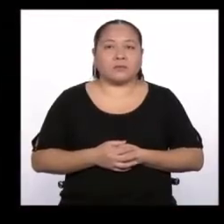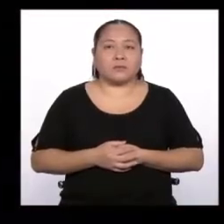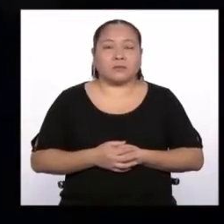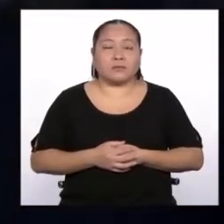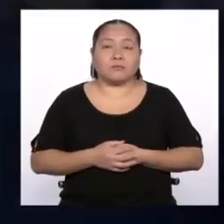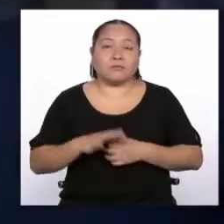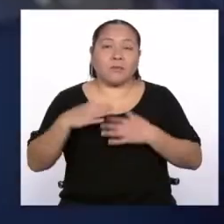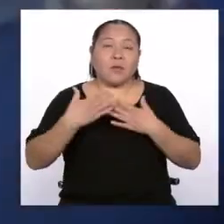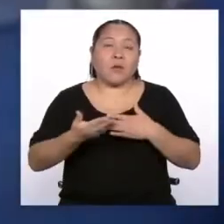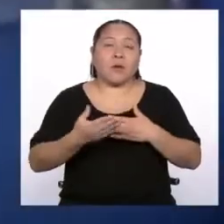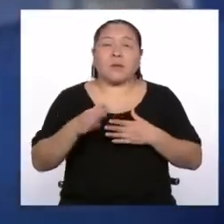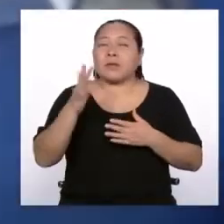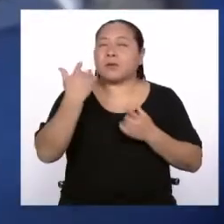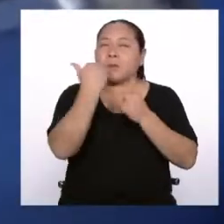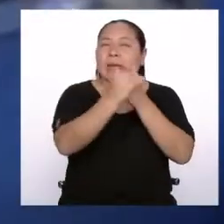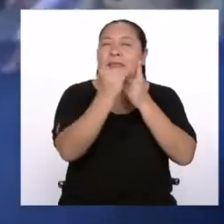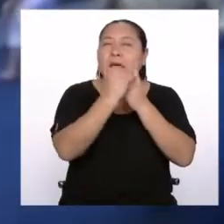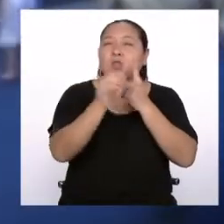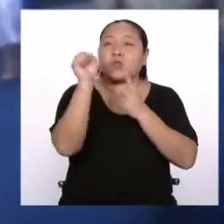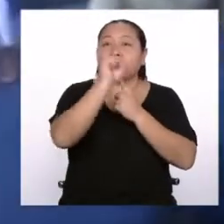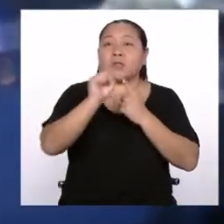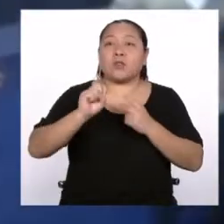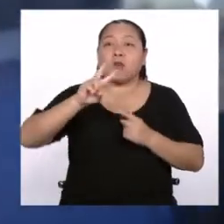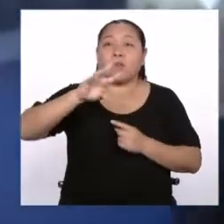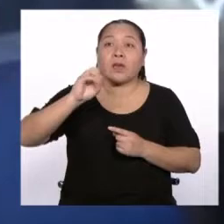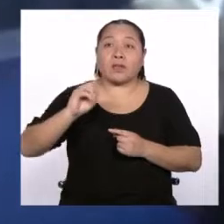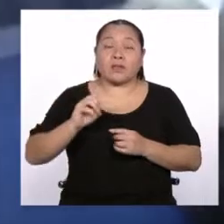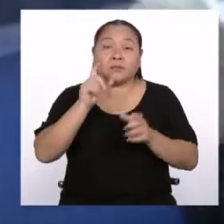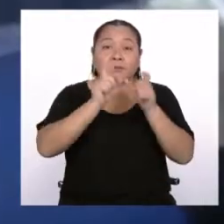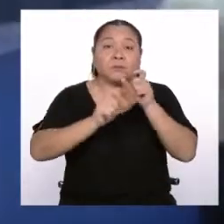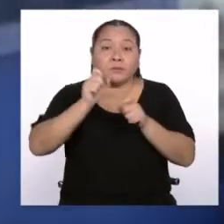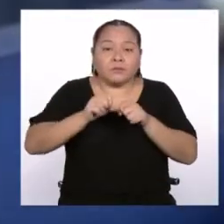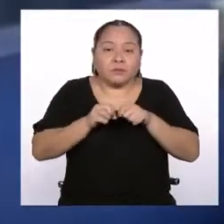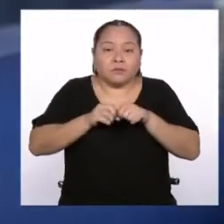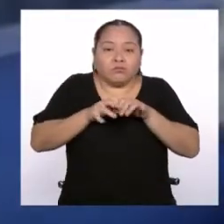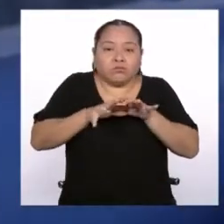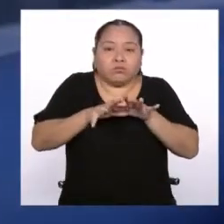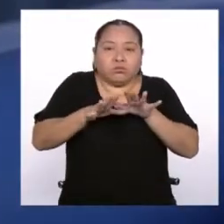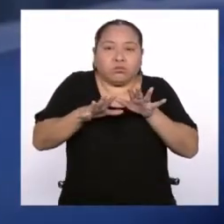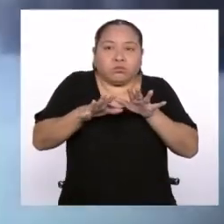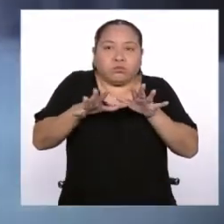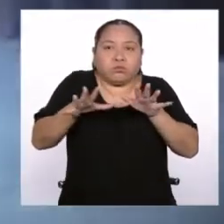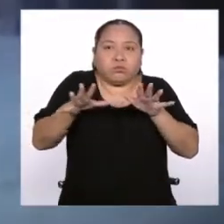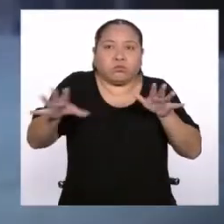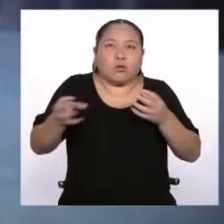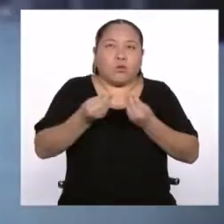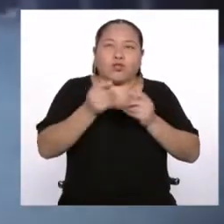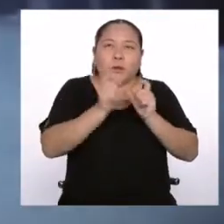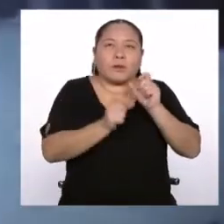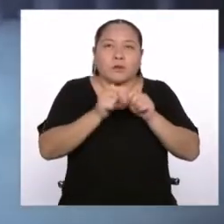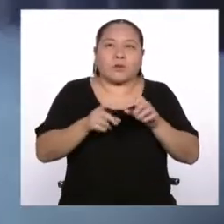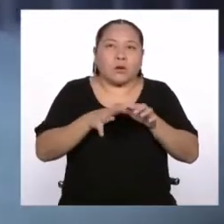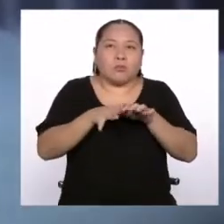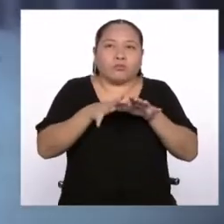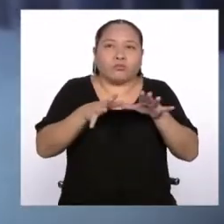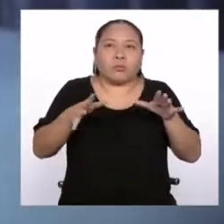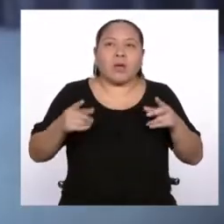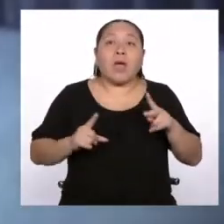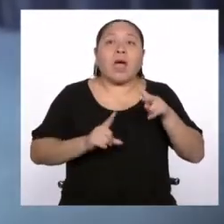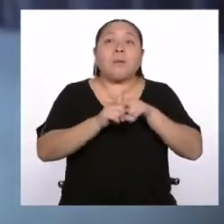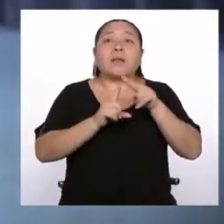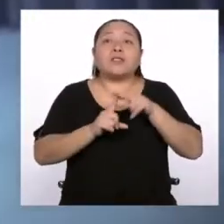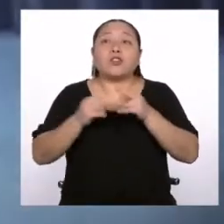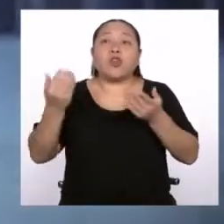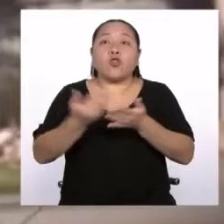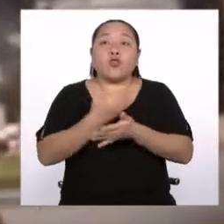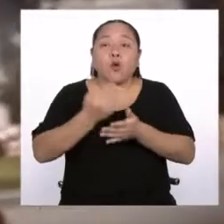Desde mediados del siglo XX, la ciudad aumentó su población de manera extraordinaria. Nacieron nuevos distritos y el proceso